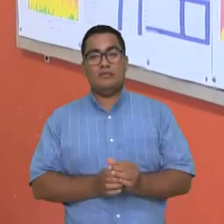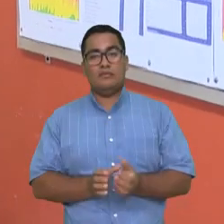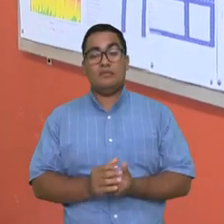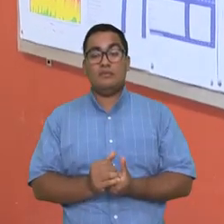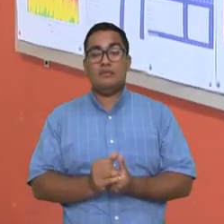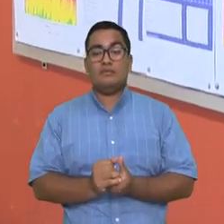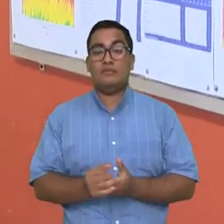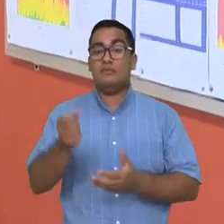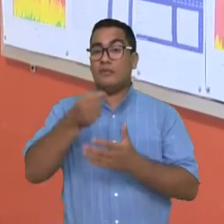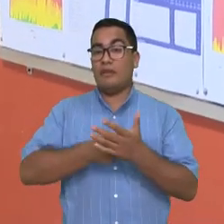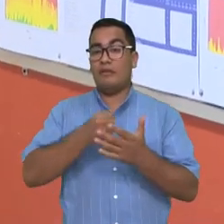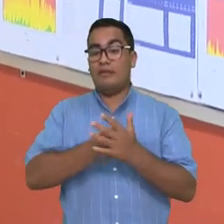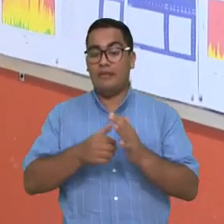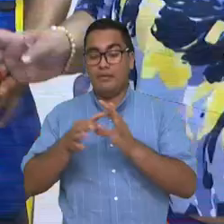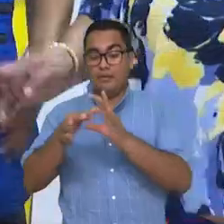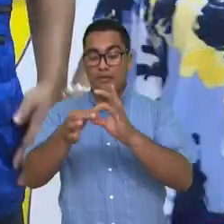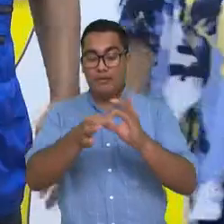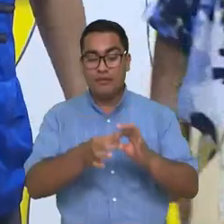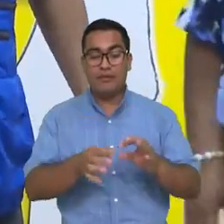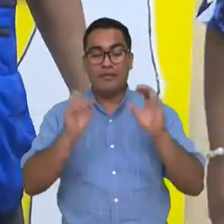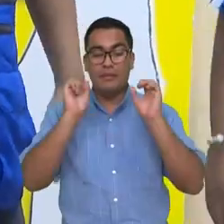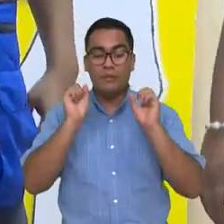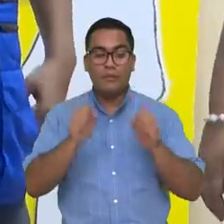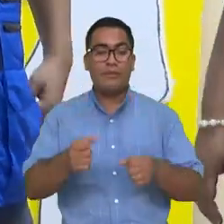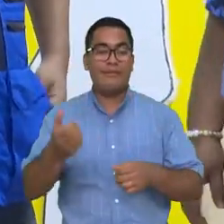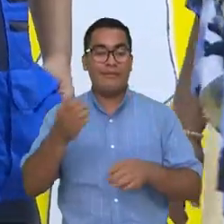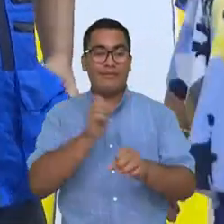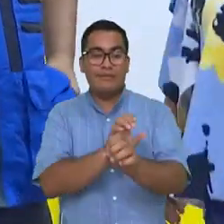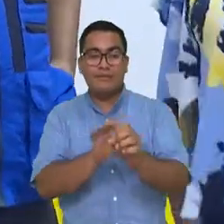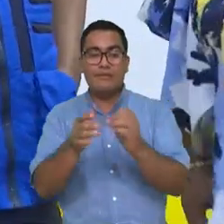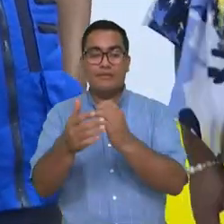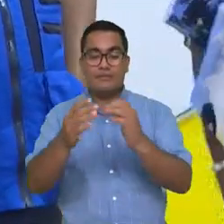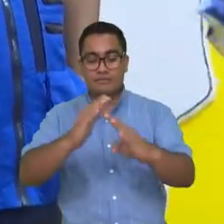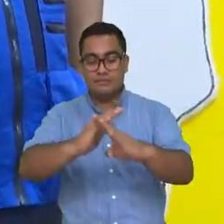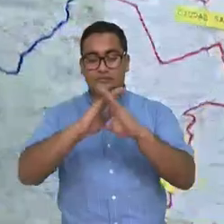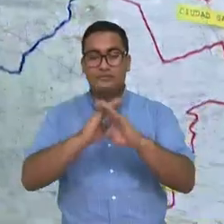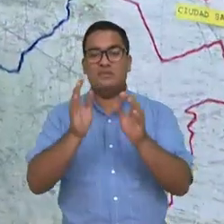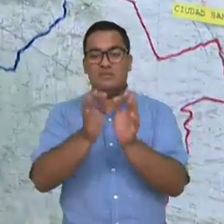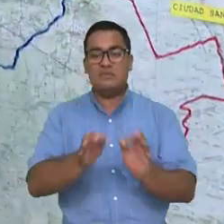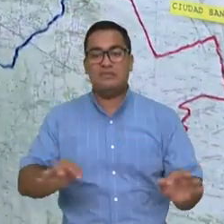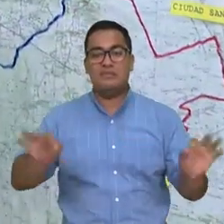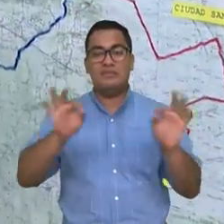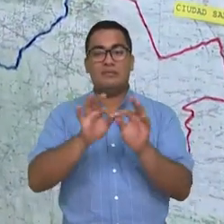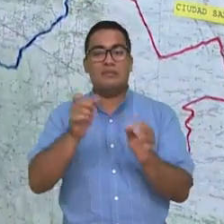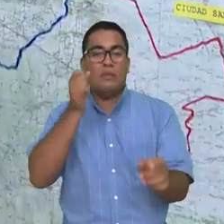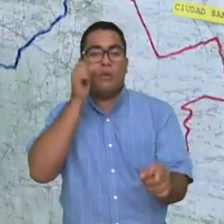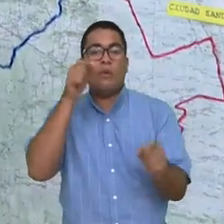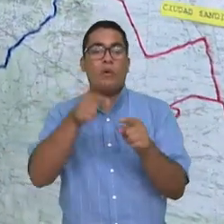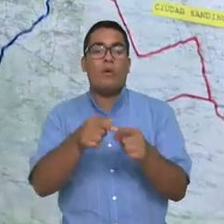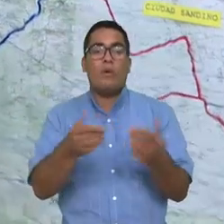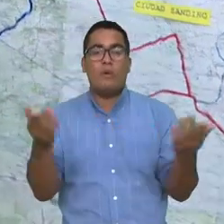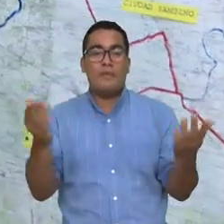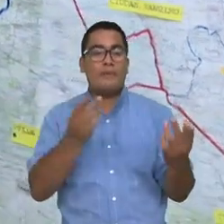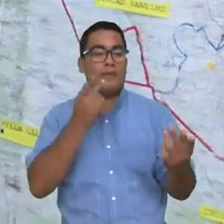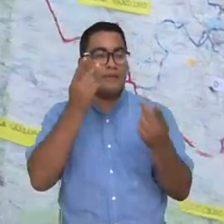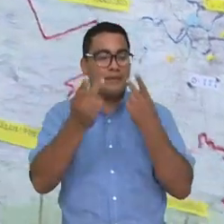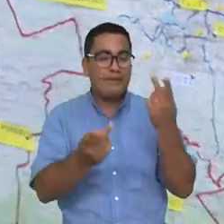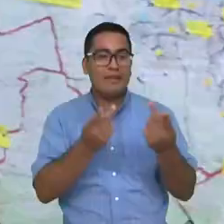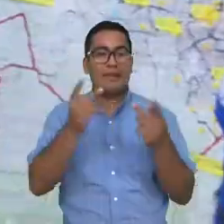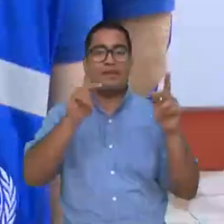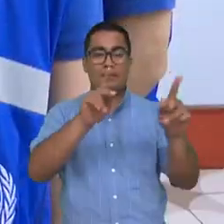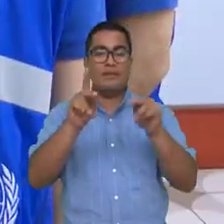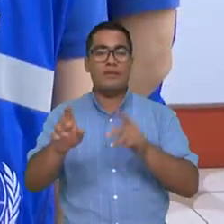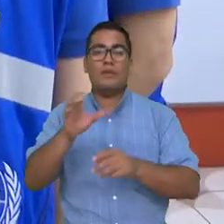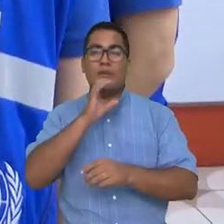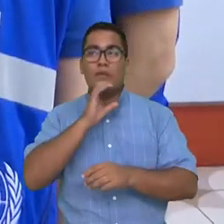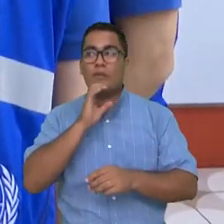Unir esfuerzos de hermandad para combatir el coronavirus es uno de los objetivos que se persigue con la visita de los especialistas